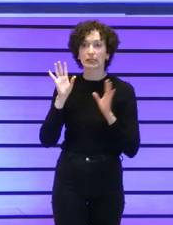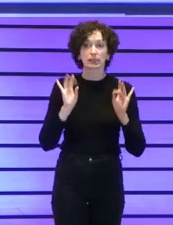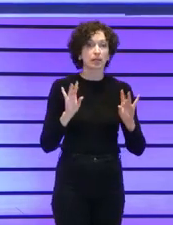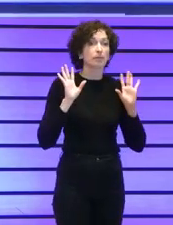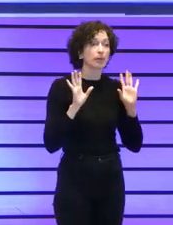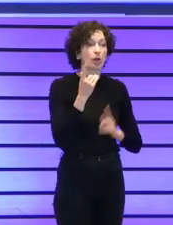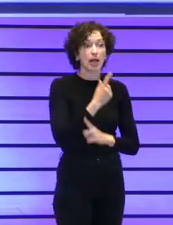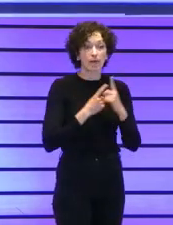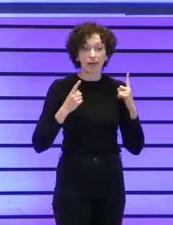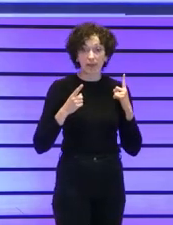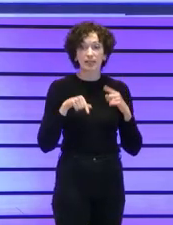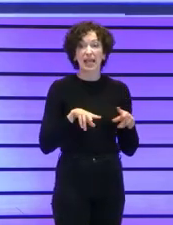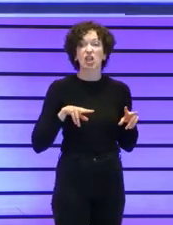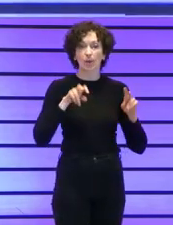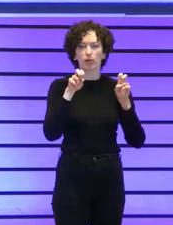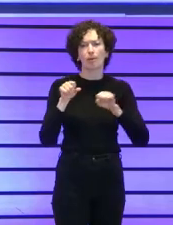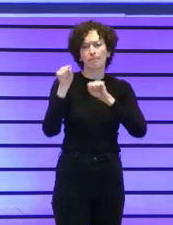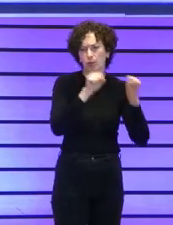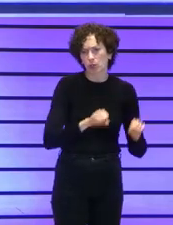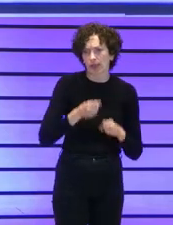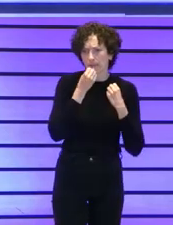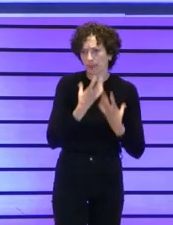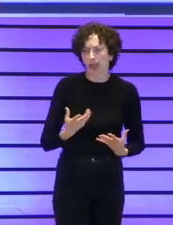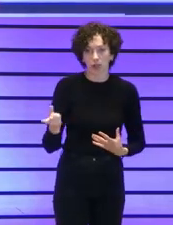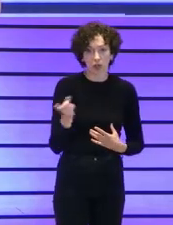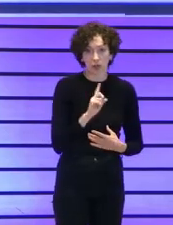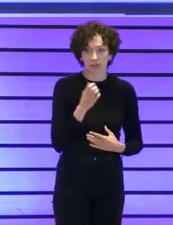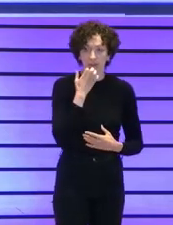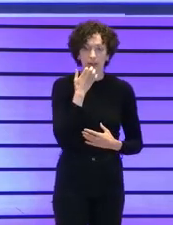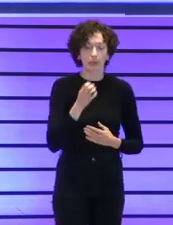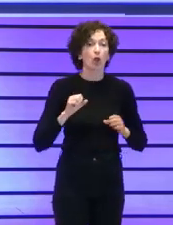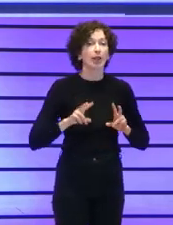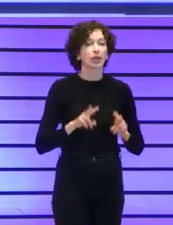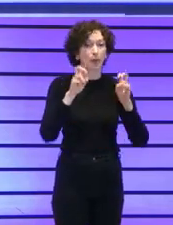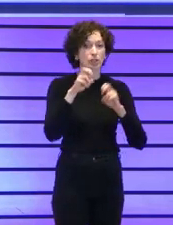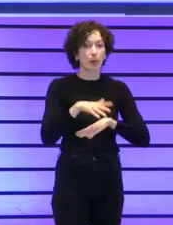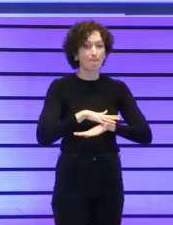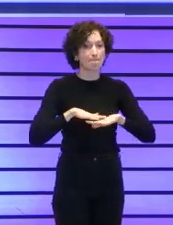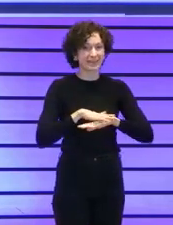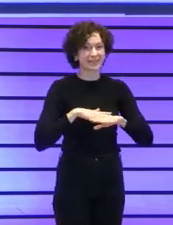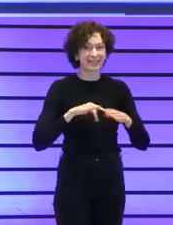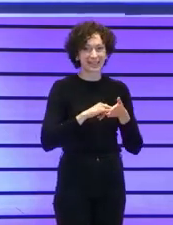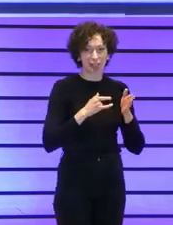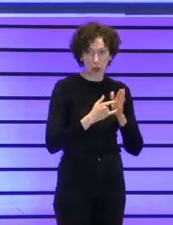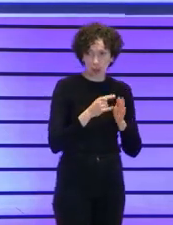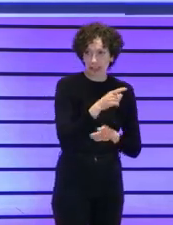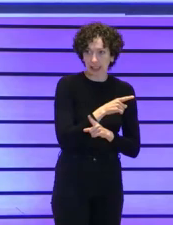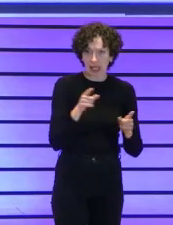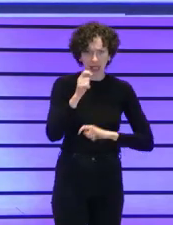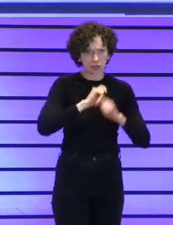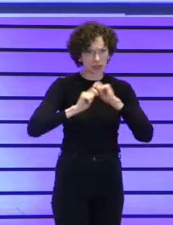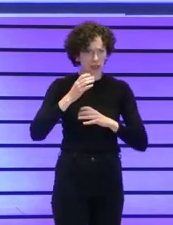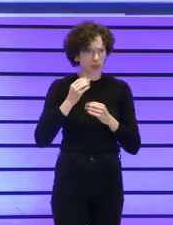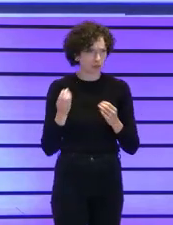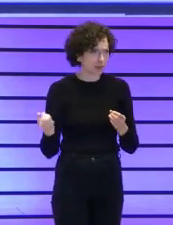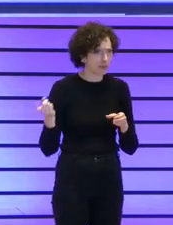muchas veces no se protege, o sea, no genera, imaginaos, innovación de base tecnológica en la que estáis muchísimas entidades